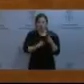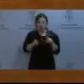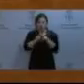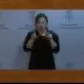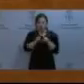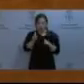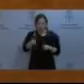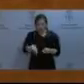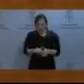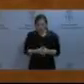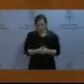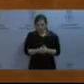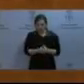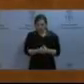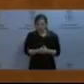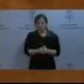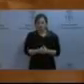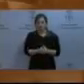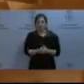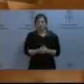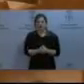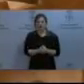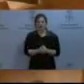se consumó con impunidad hasta ahora.